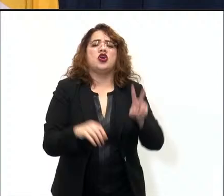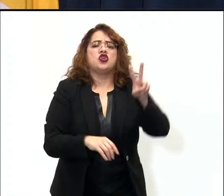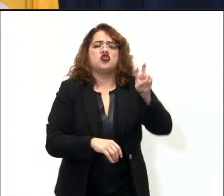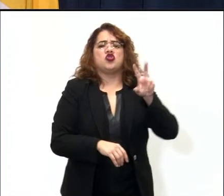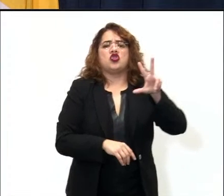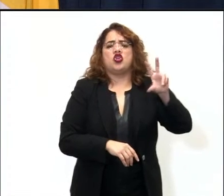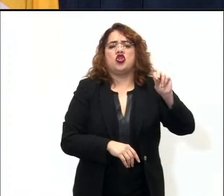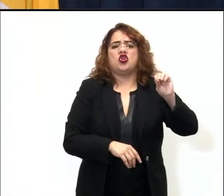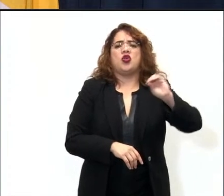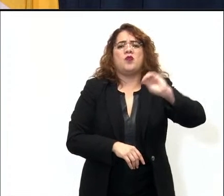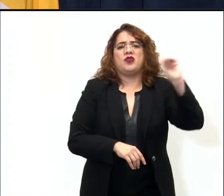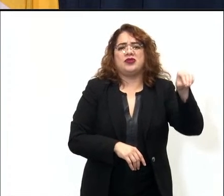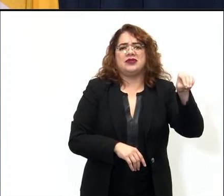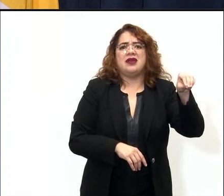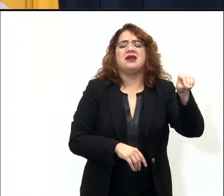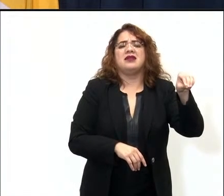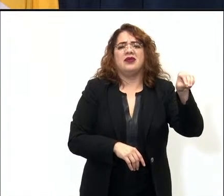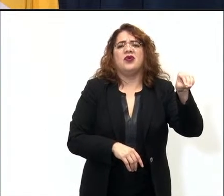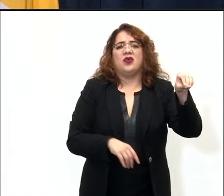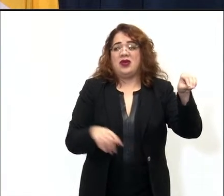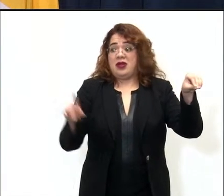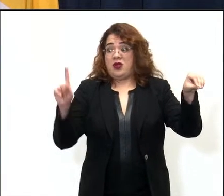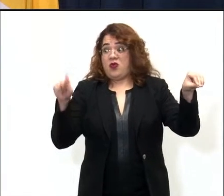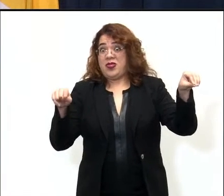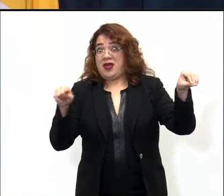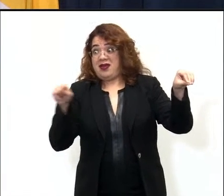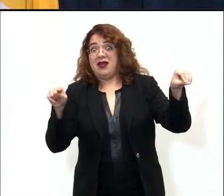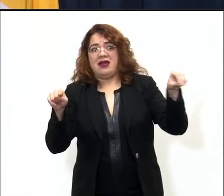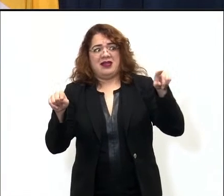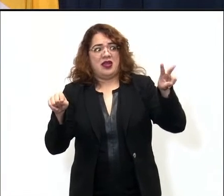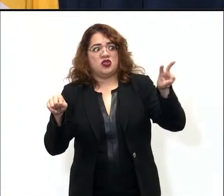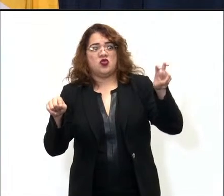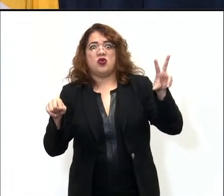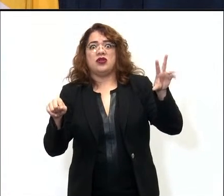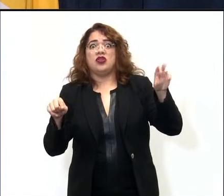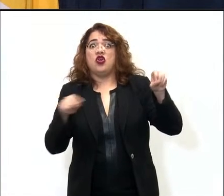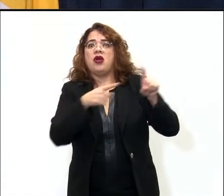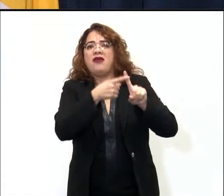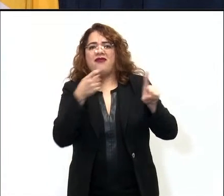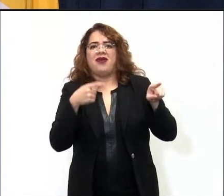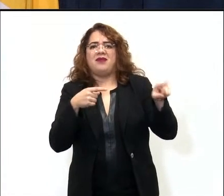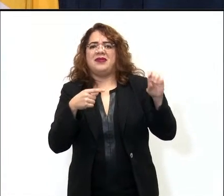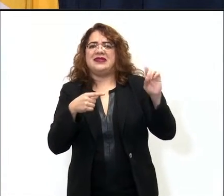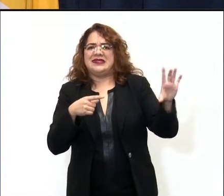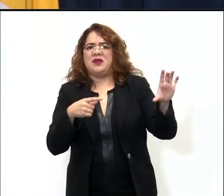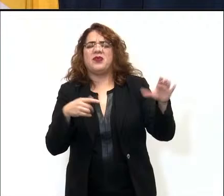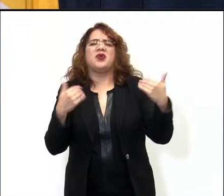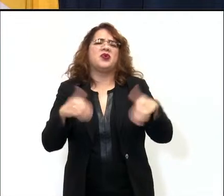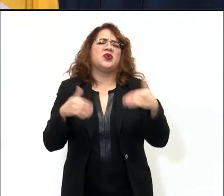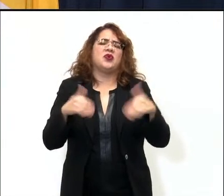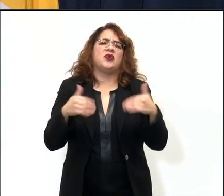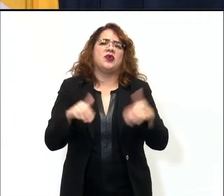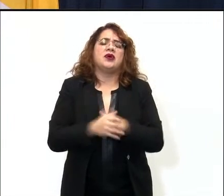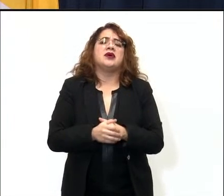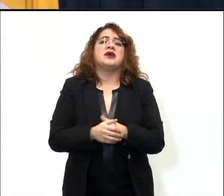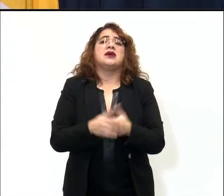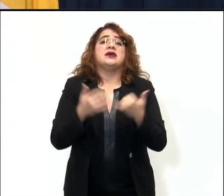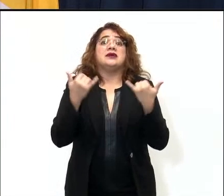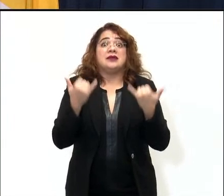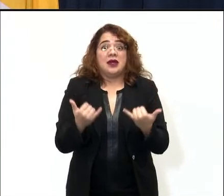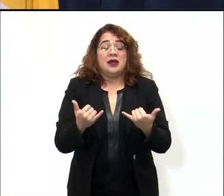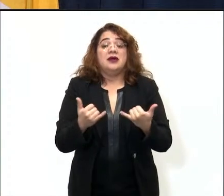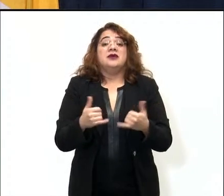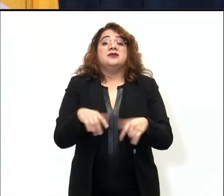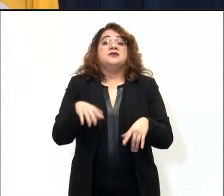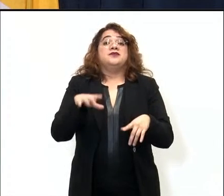sido increíblemente difíciles. En este momento, el 85% de las camillas en unidades de